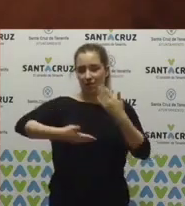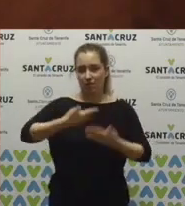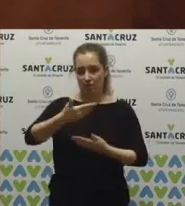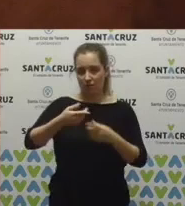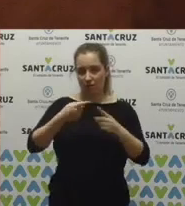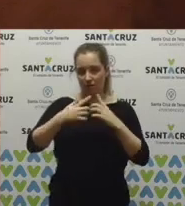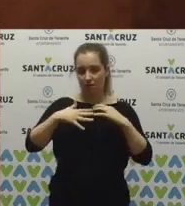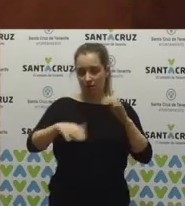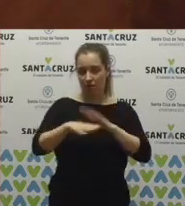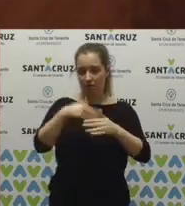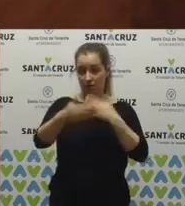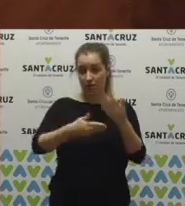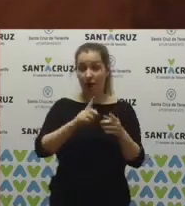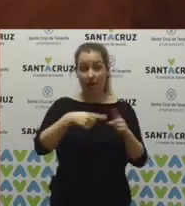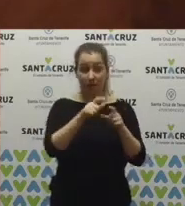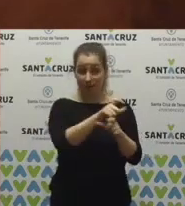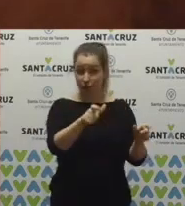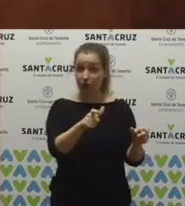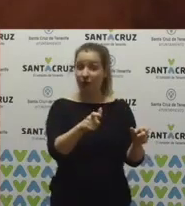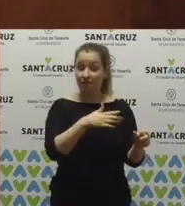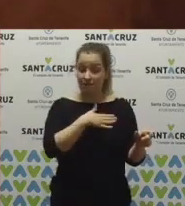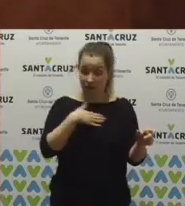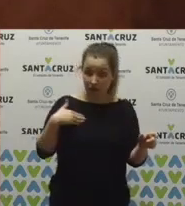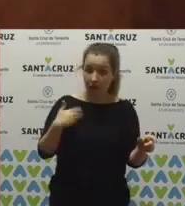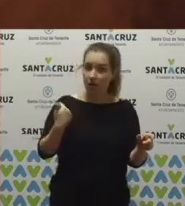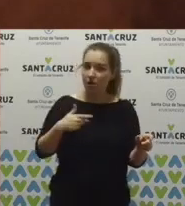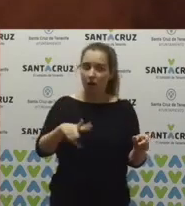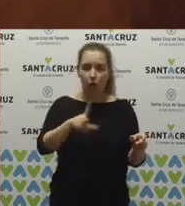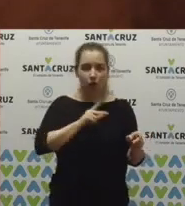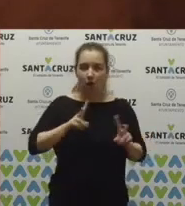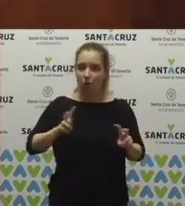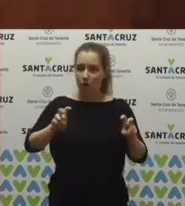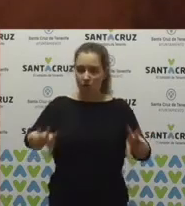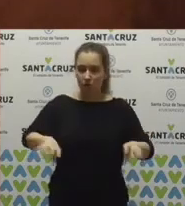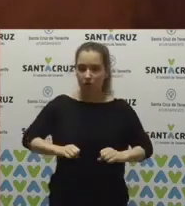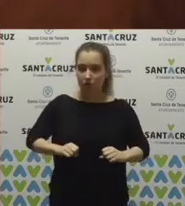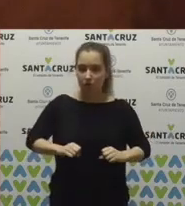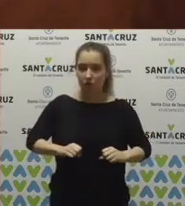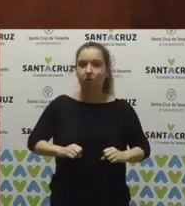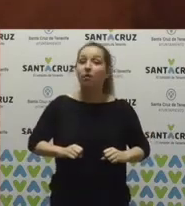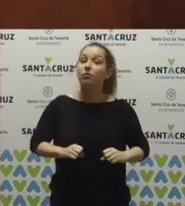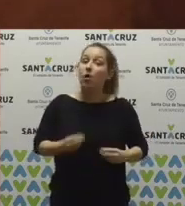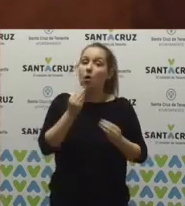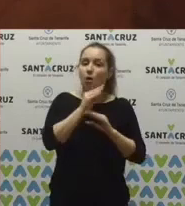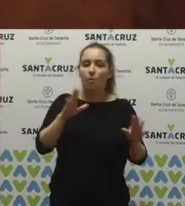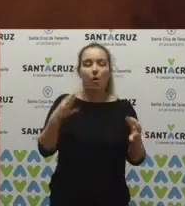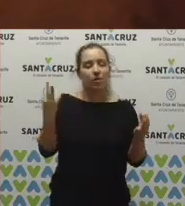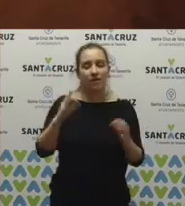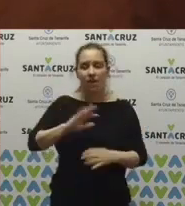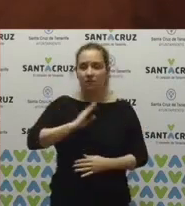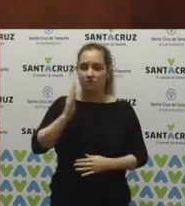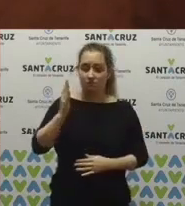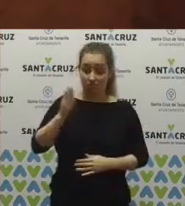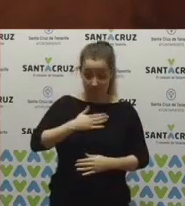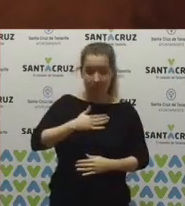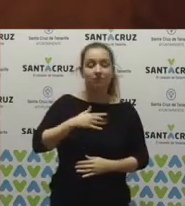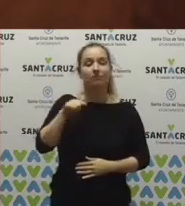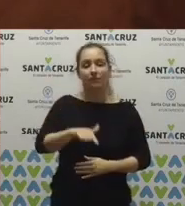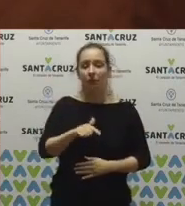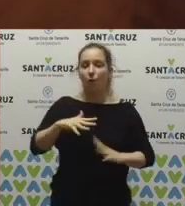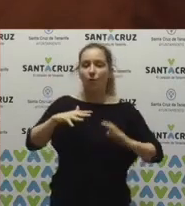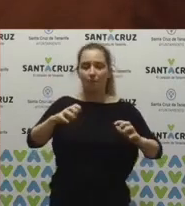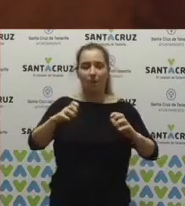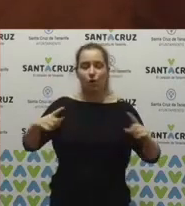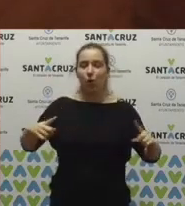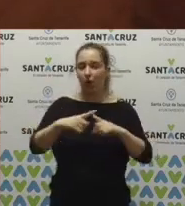cuanto antes ese concejal luego el ruego es que automáticamente se reciba la credencial al día siguiente hay un pleno de extrañaría urgente para dar posesión y de ese momento